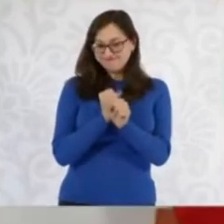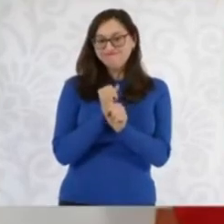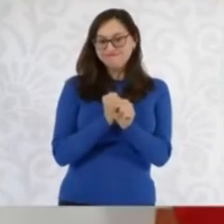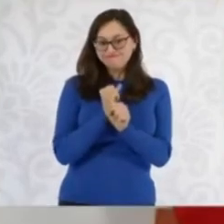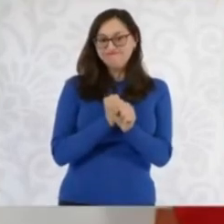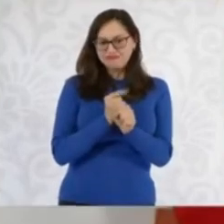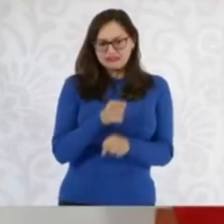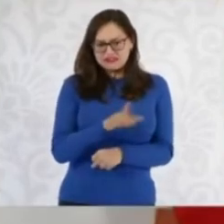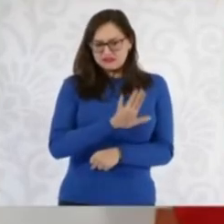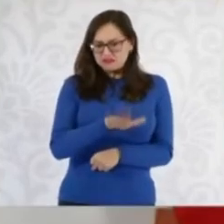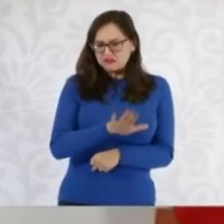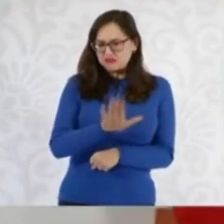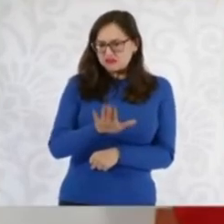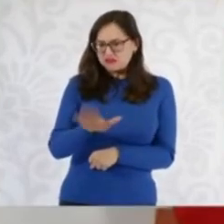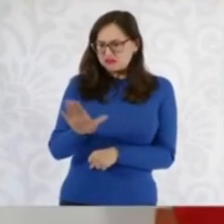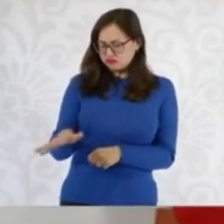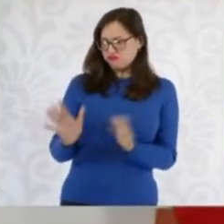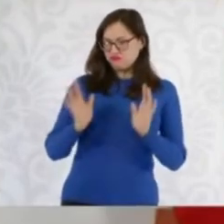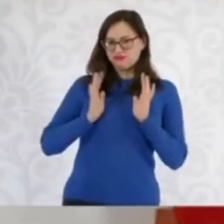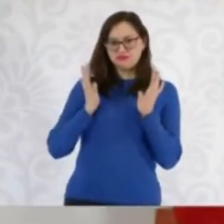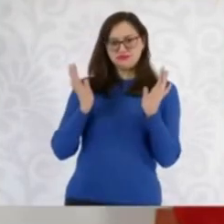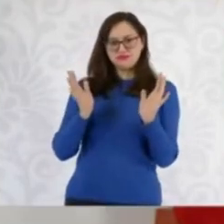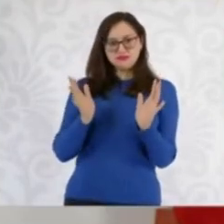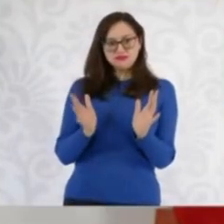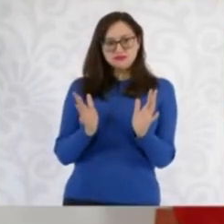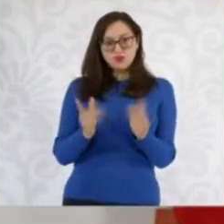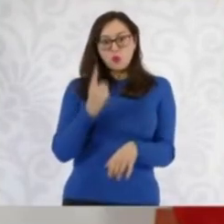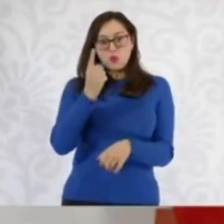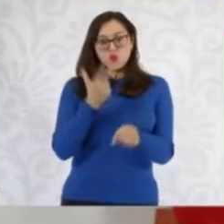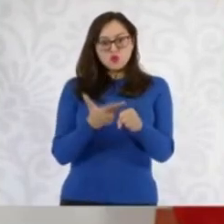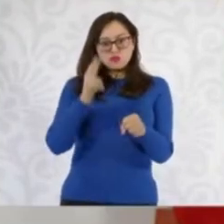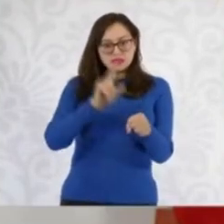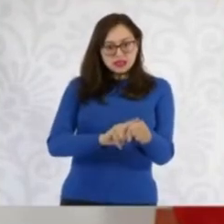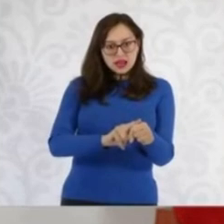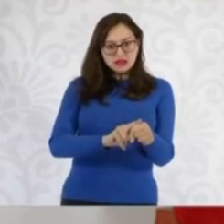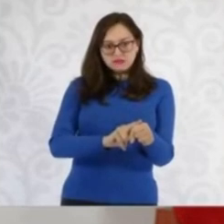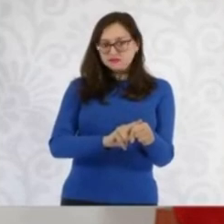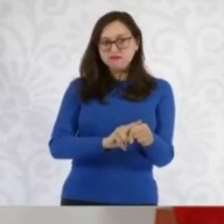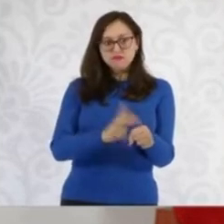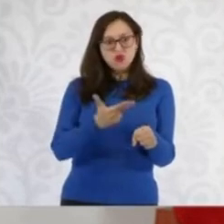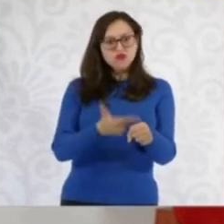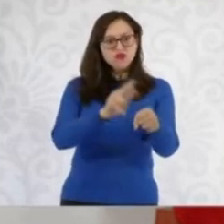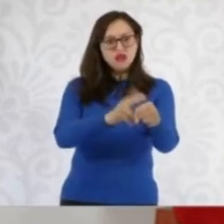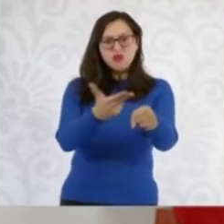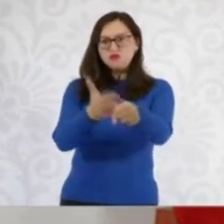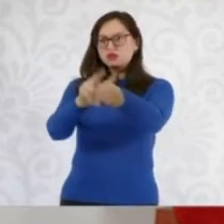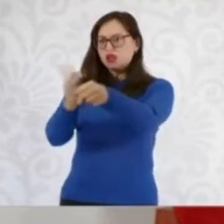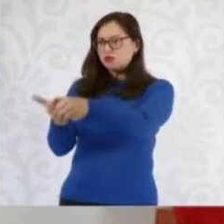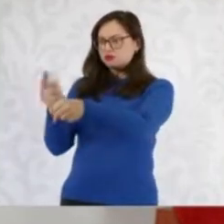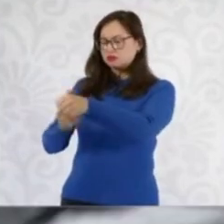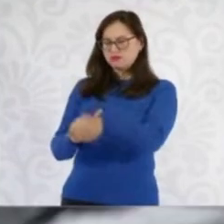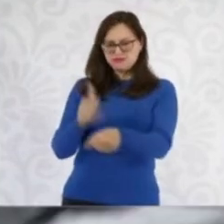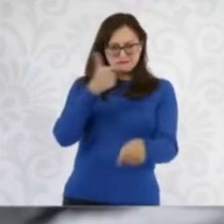de estos fallecimientos que se dieron no solo en un hospital, sino en varios, por una bacteria.